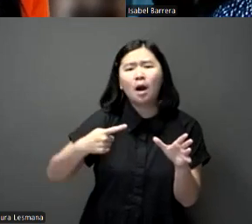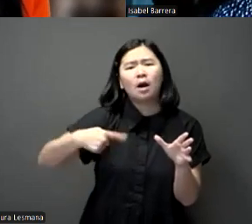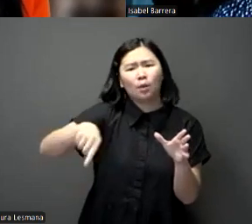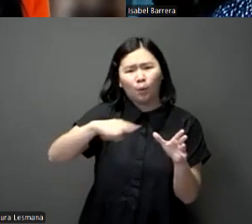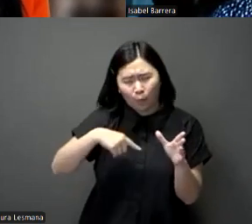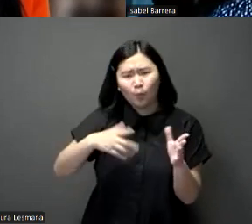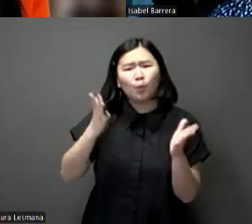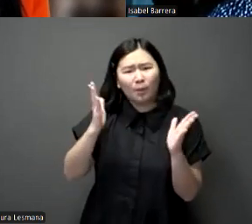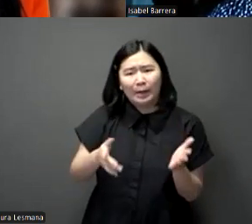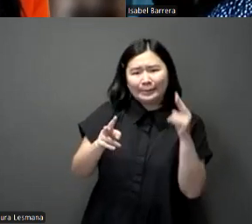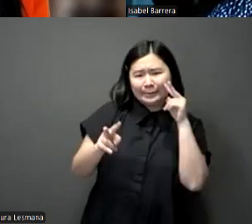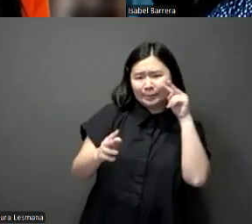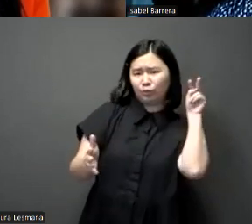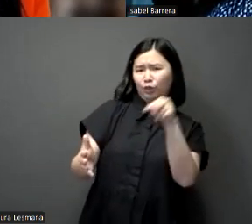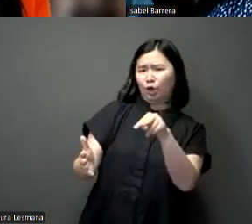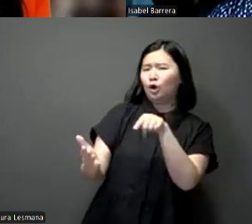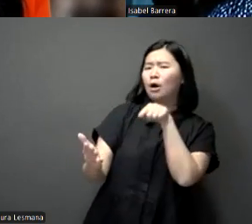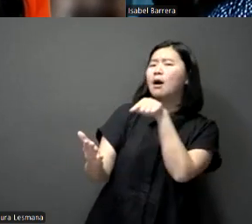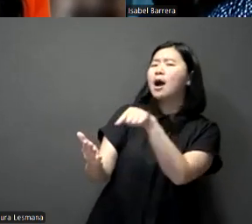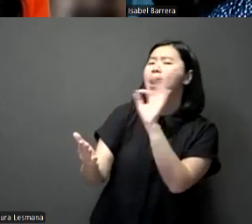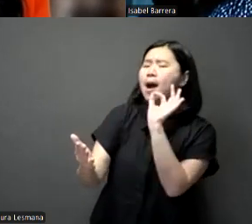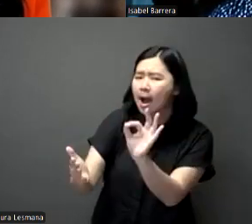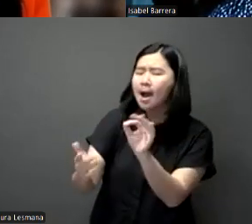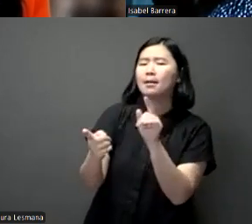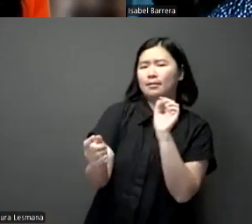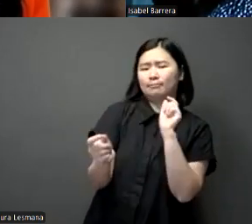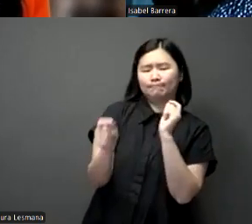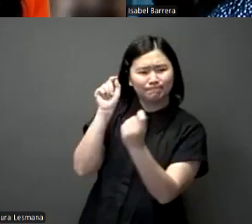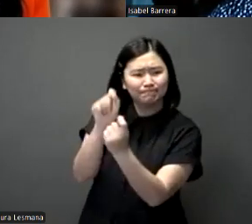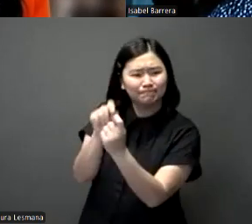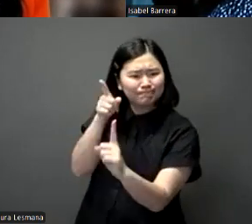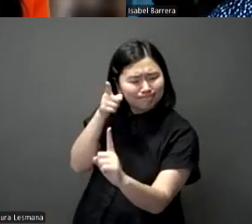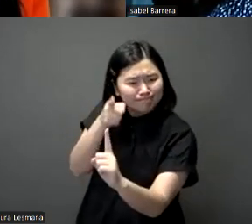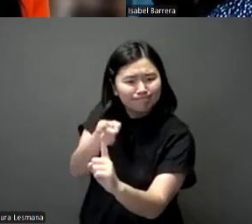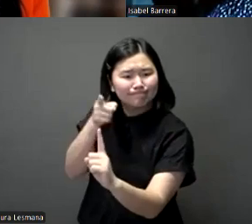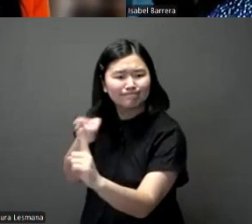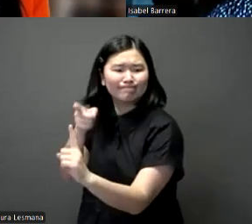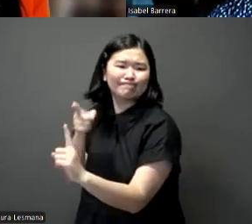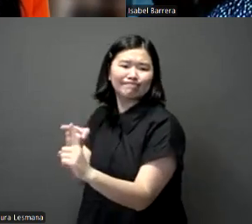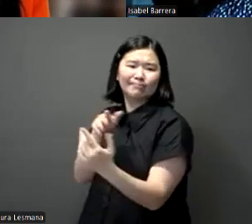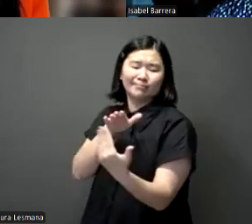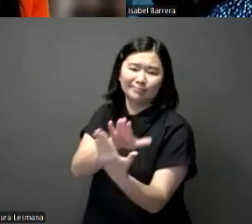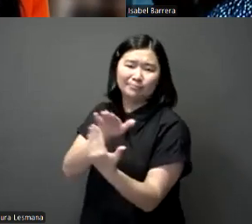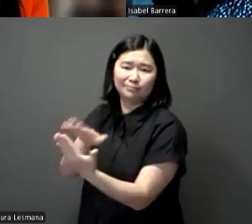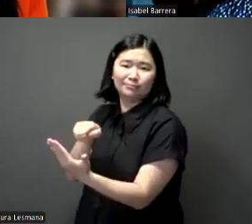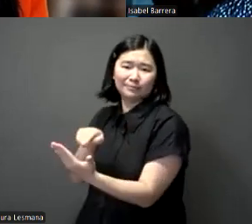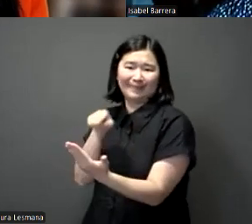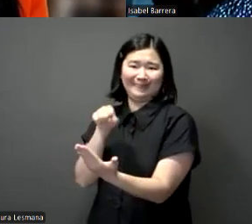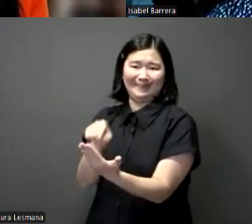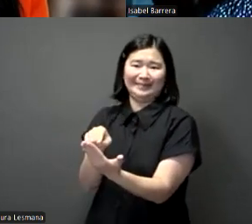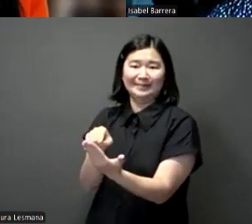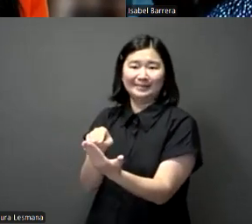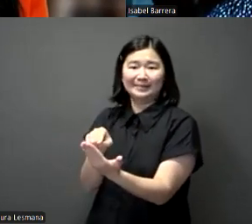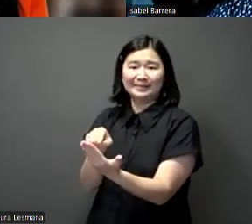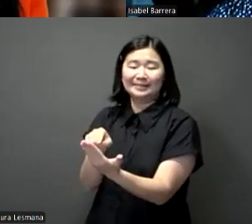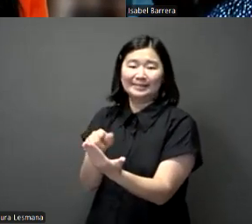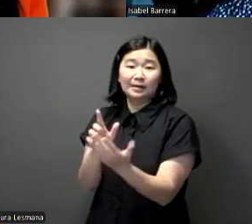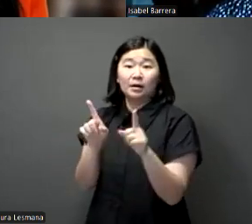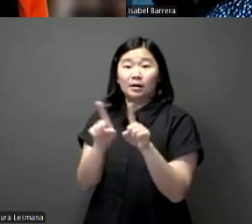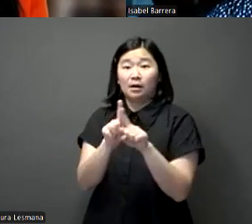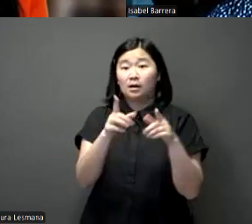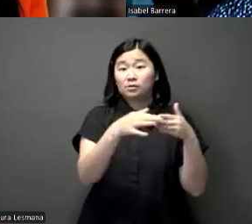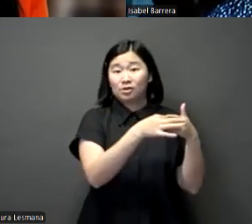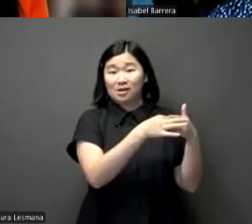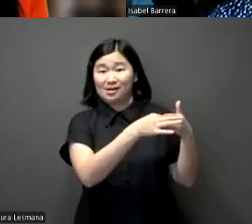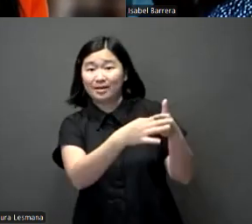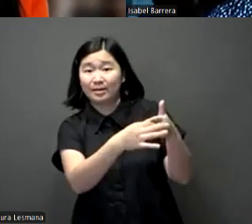fortalecer. Sin embargo, justamente por eso estamos en este proceso que es integrado, ¿cierto? En el grupo de trabajo, el nodo